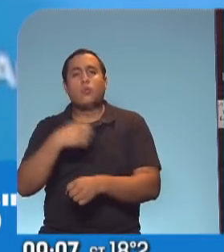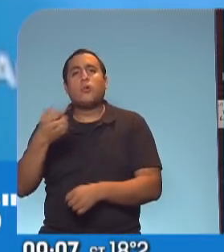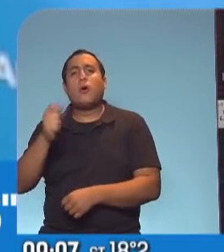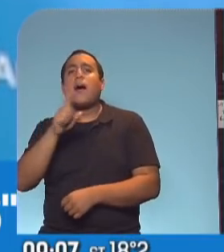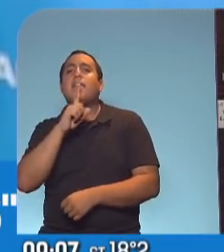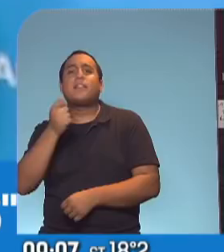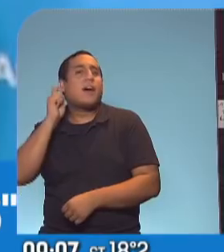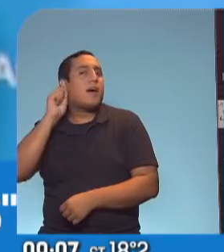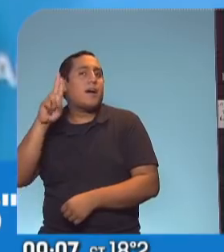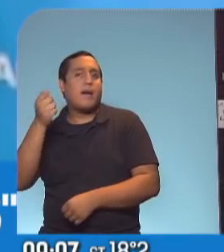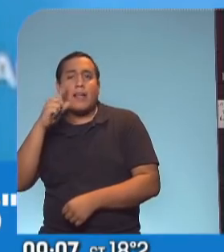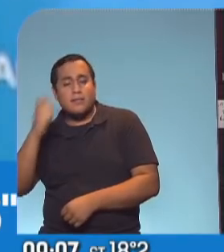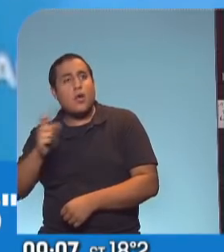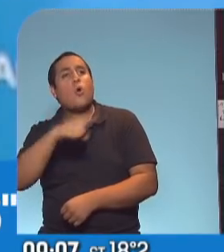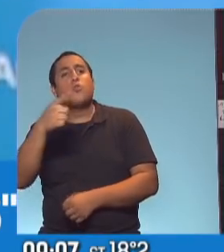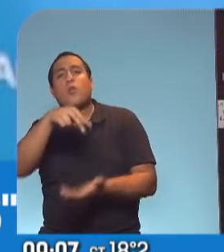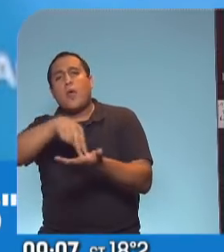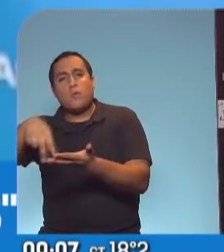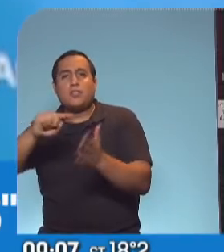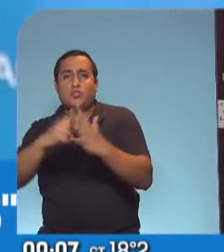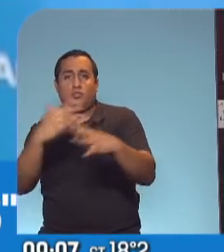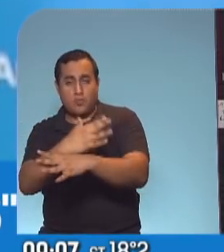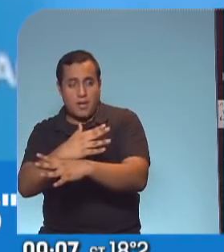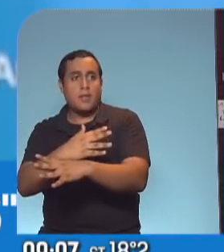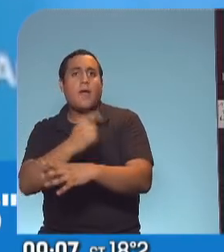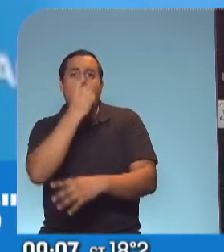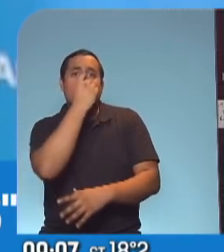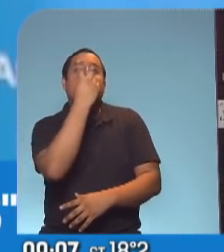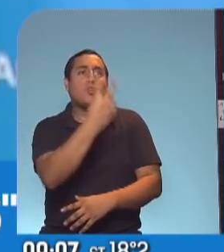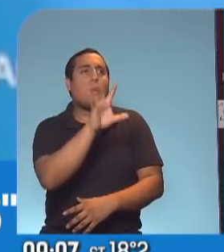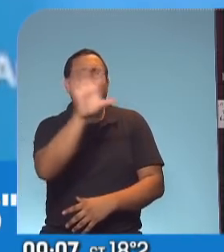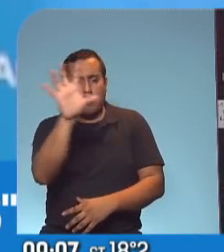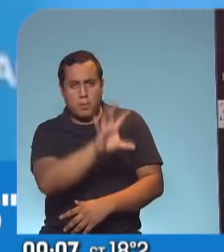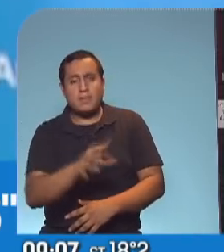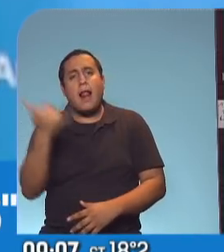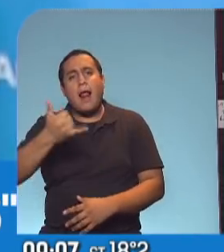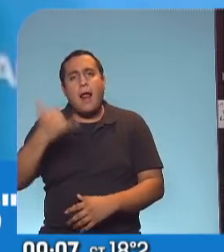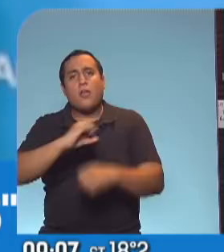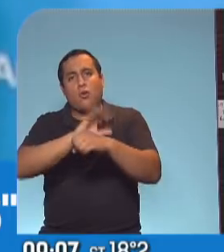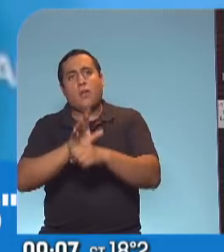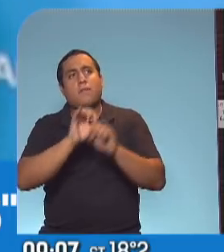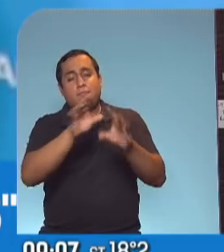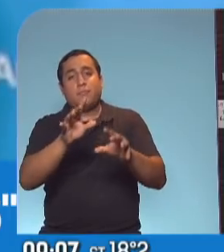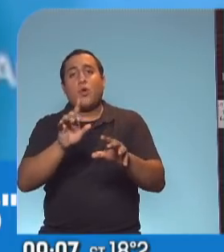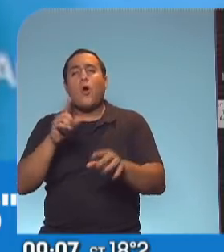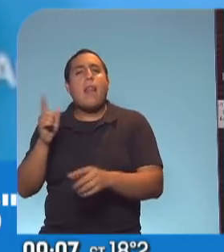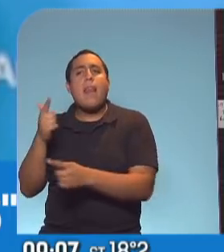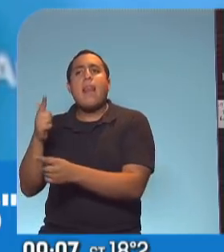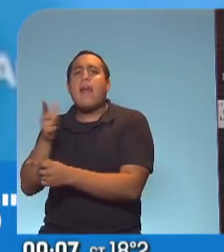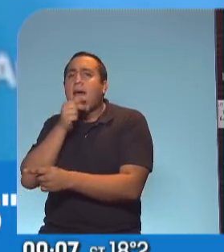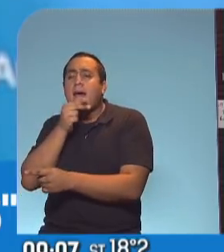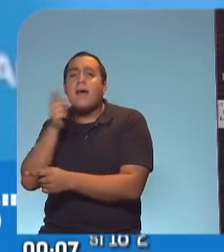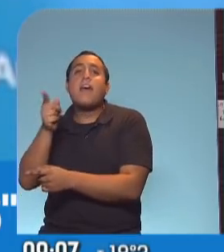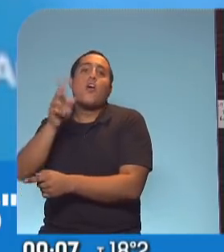en Loncopué, en Neuquén. 22 son las provincias que han confirmado casos, recordamos sin casos a Catamarca